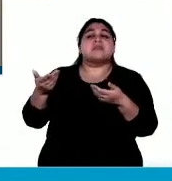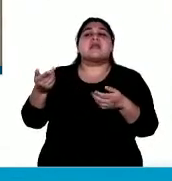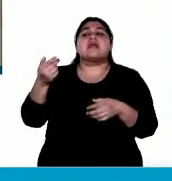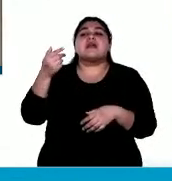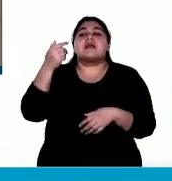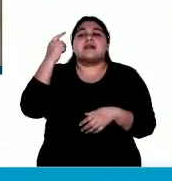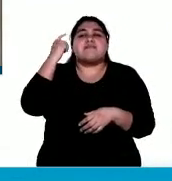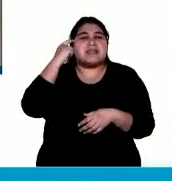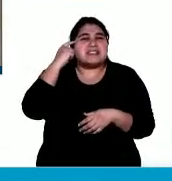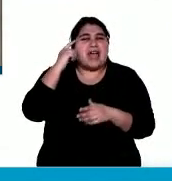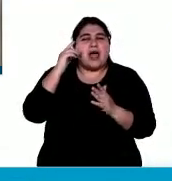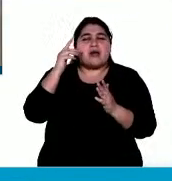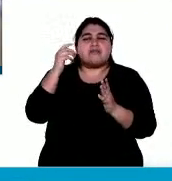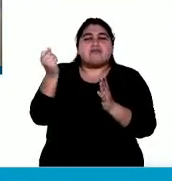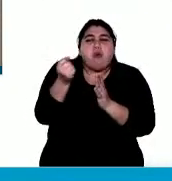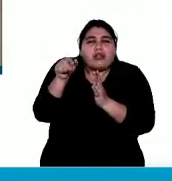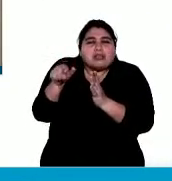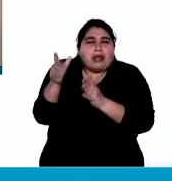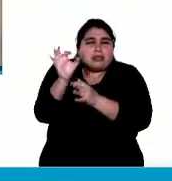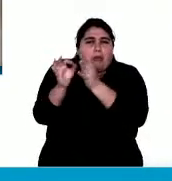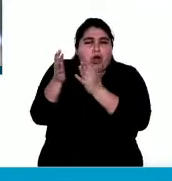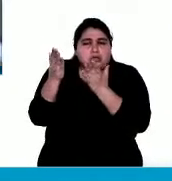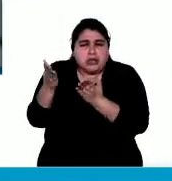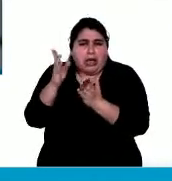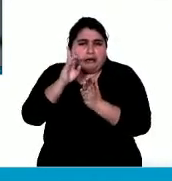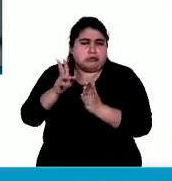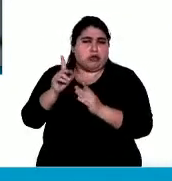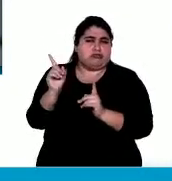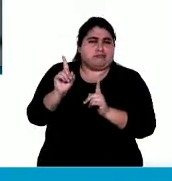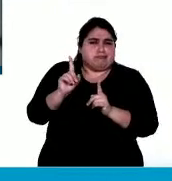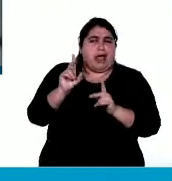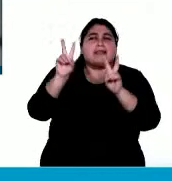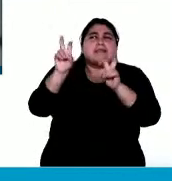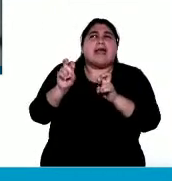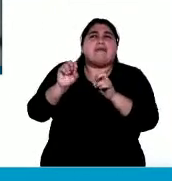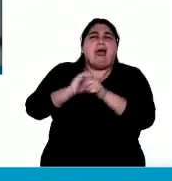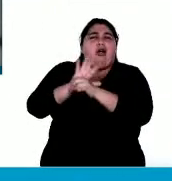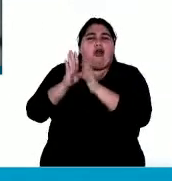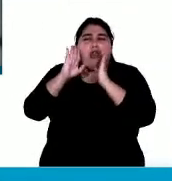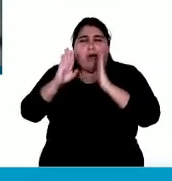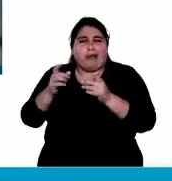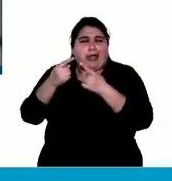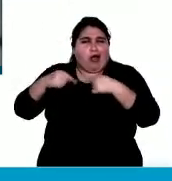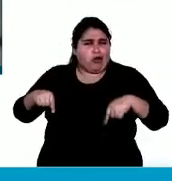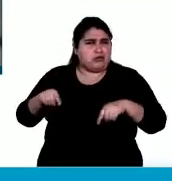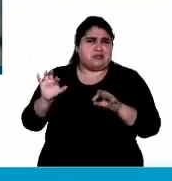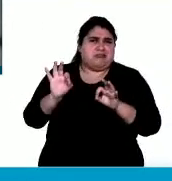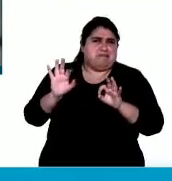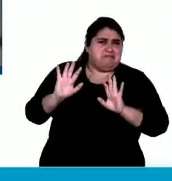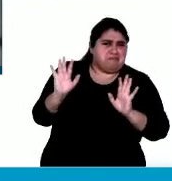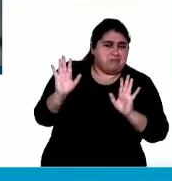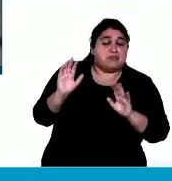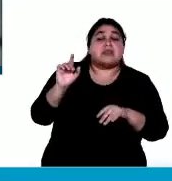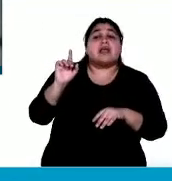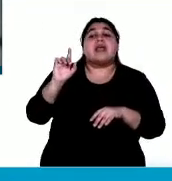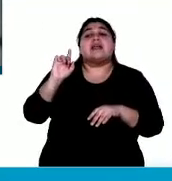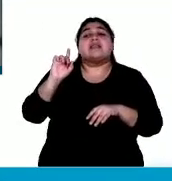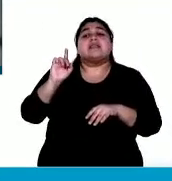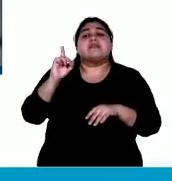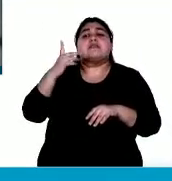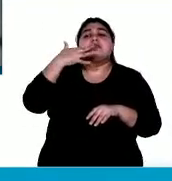en el orden de prioridades de la sociedad, no obedece a la pandemia y a sus efectos negativos, y tampoco